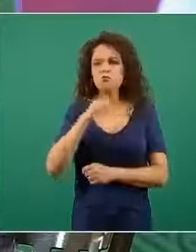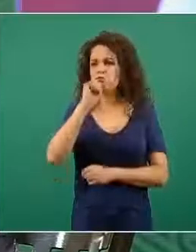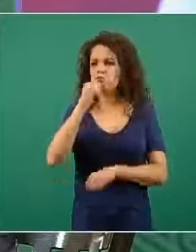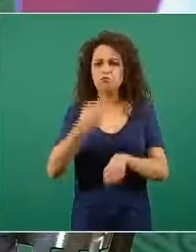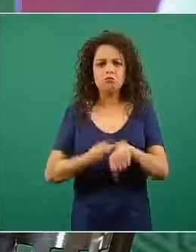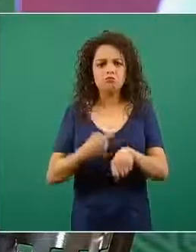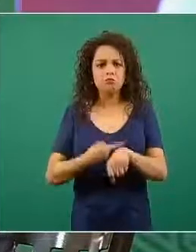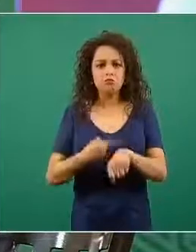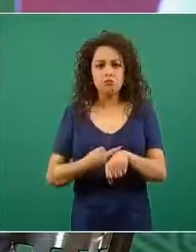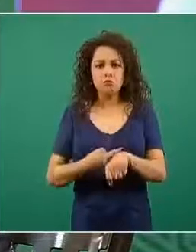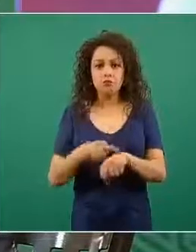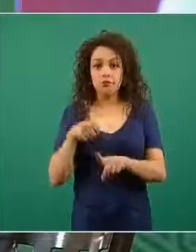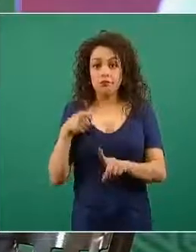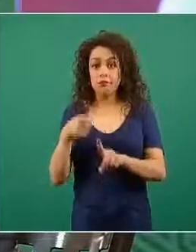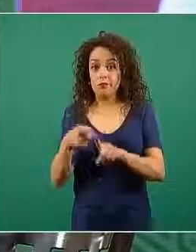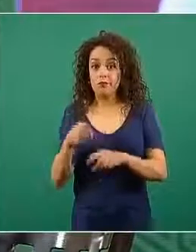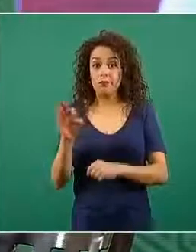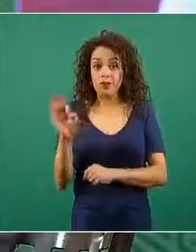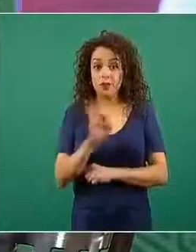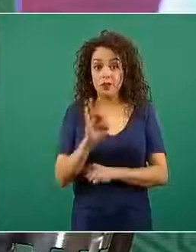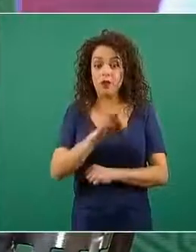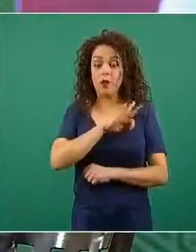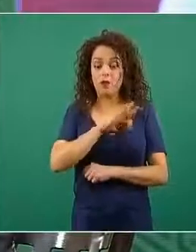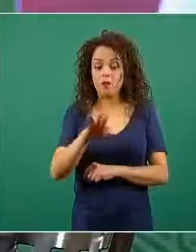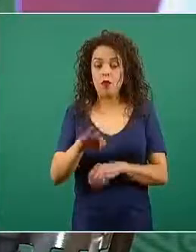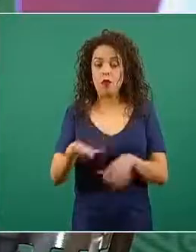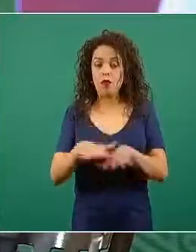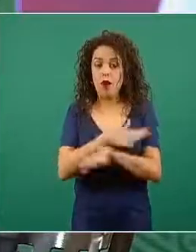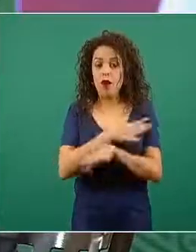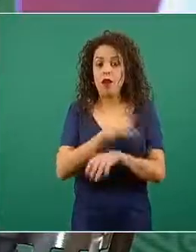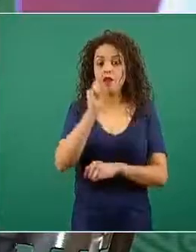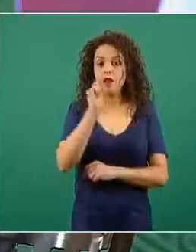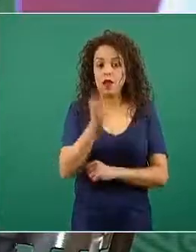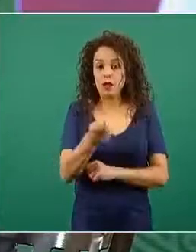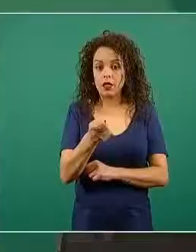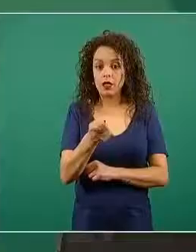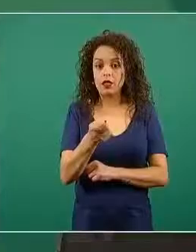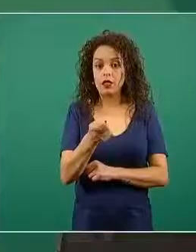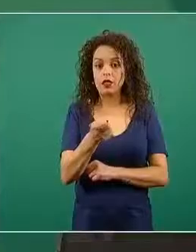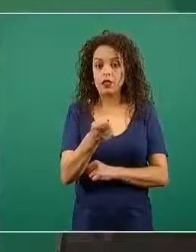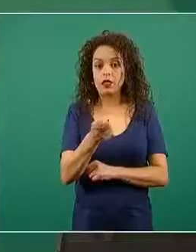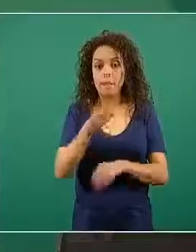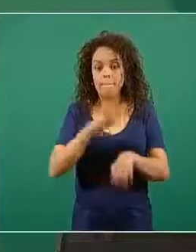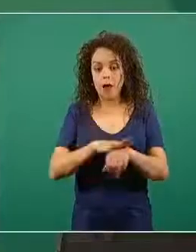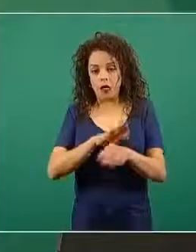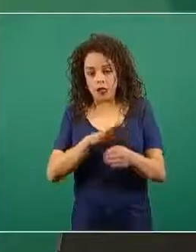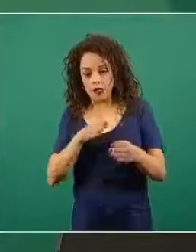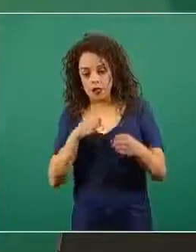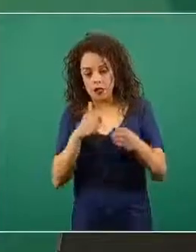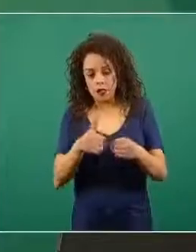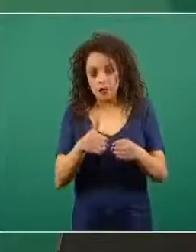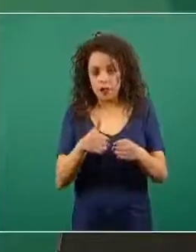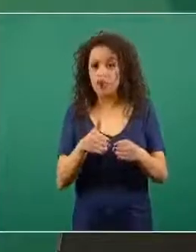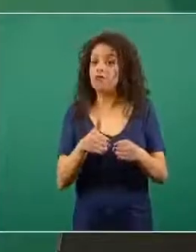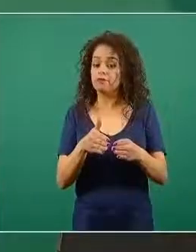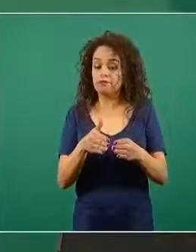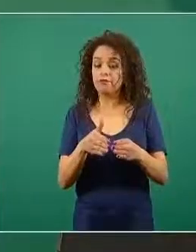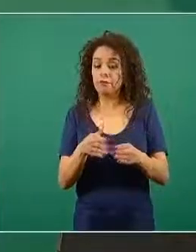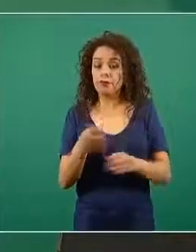sintomatología puede modificar la sensibilidad, la especificidad y por lo